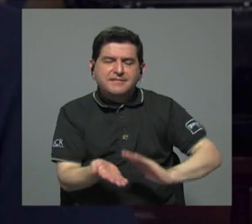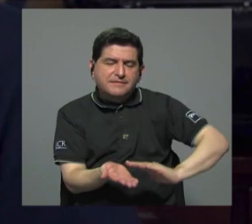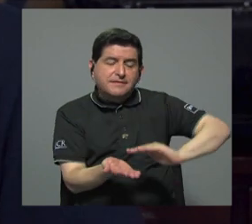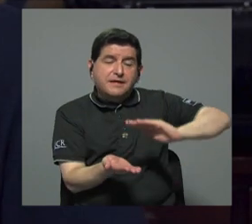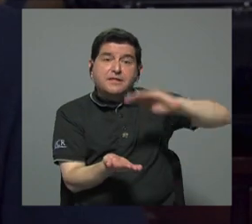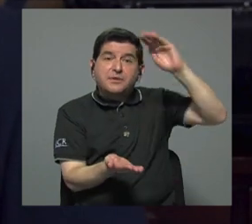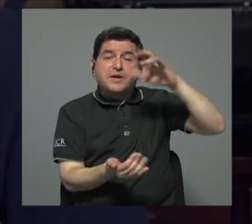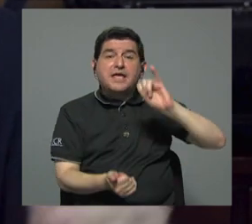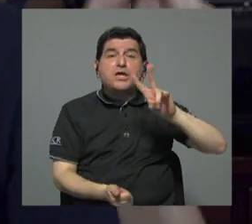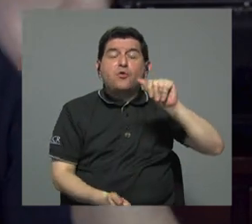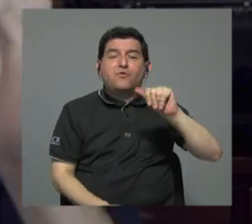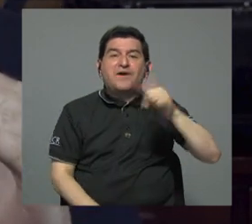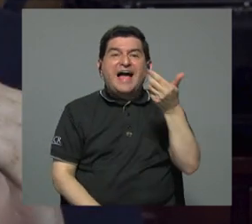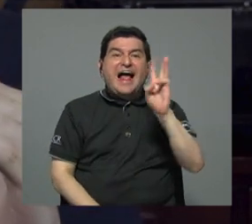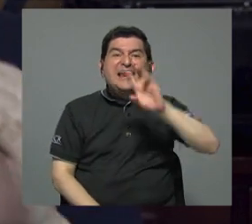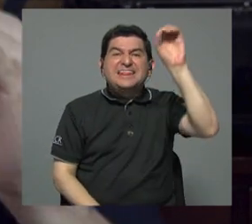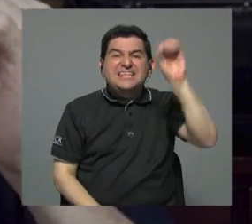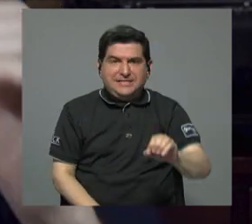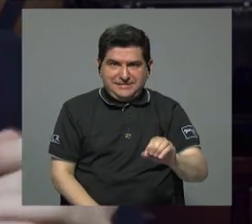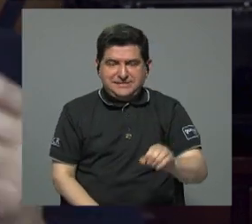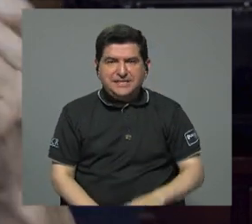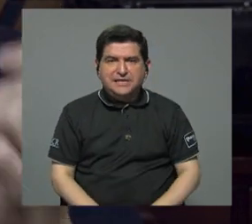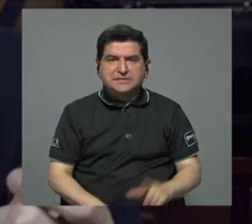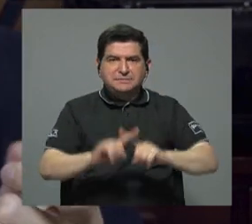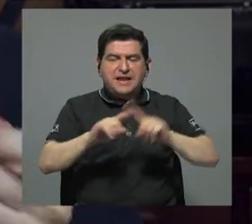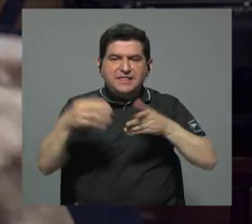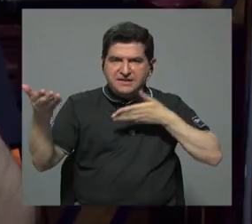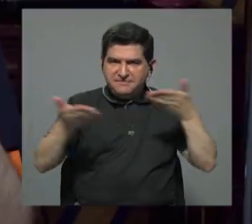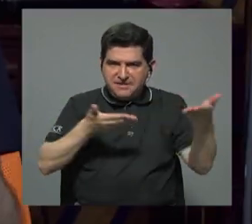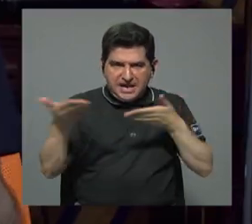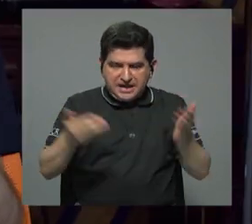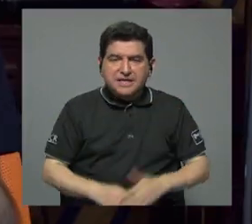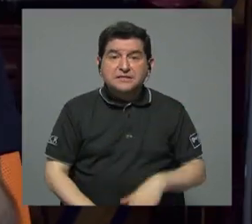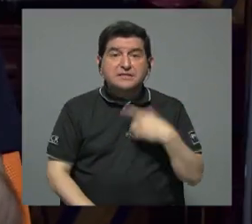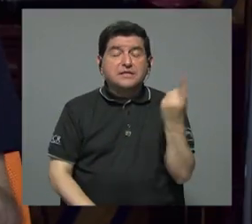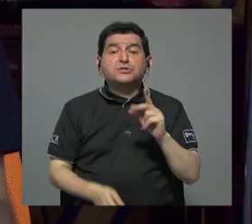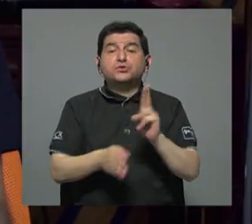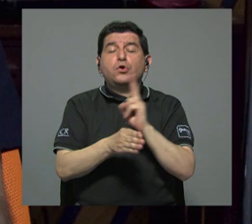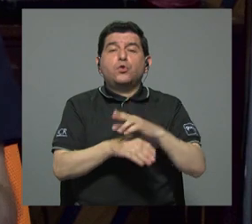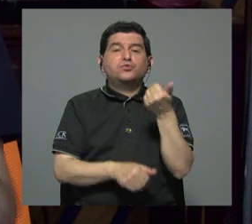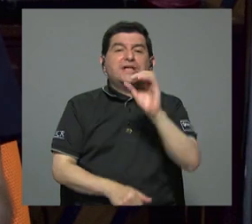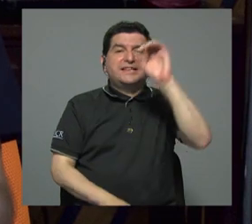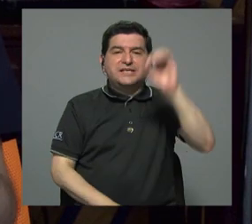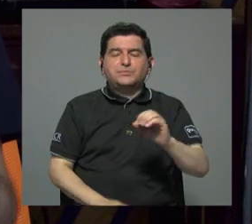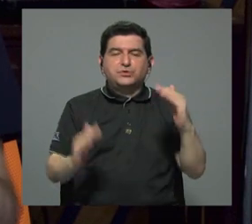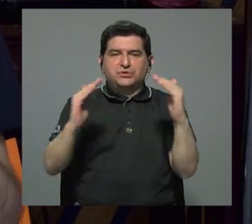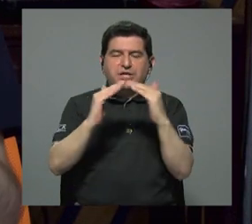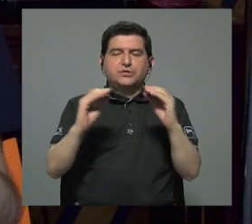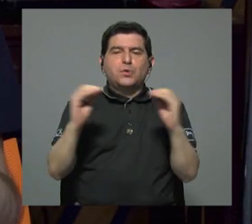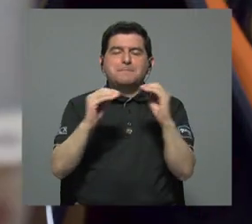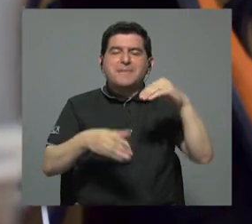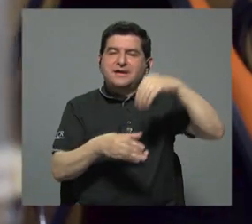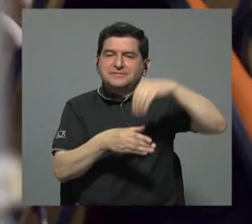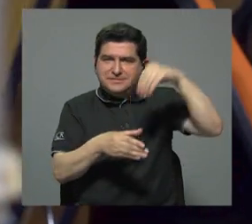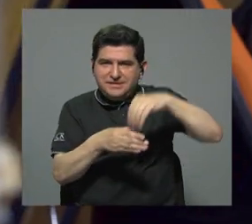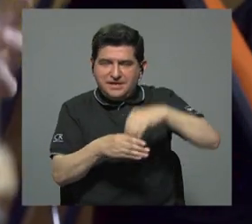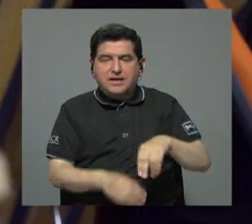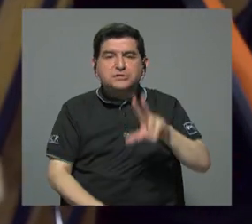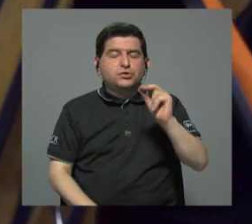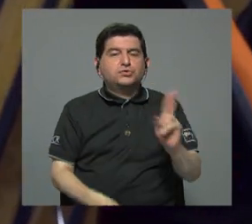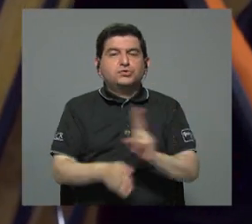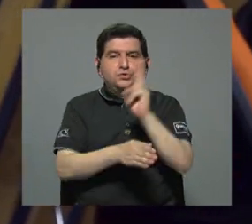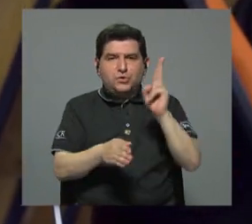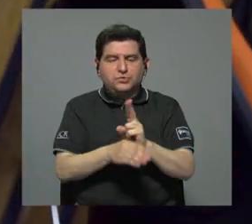el iva al 16 por ciento para bienes y servicios que sólo consume el 10 por ciento de hogares de mayores ingresos y que no sean